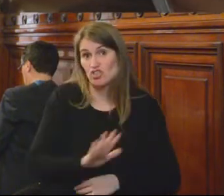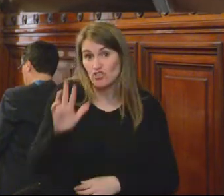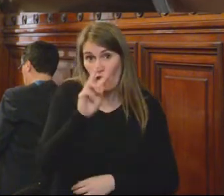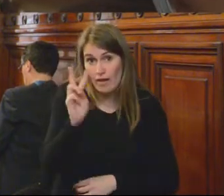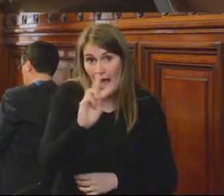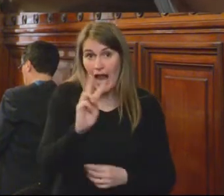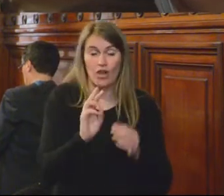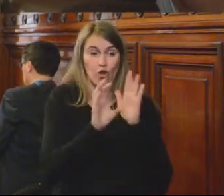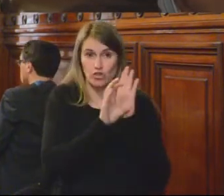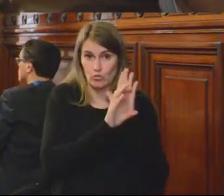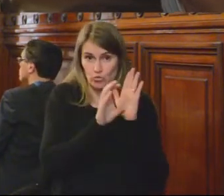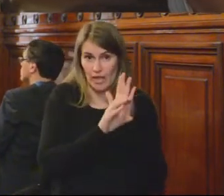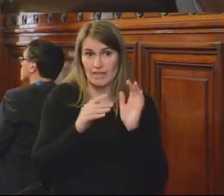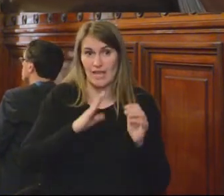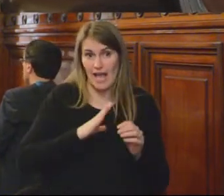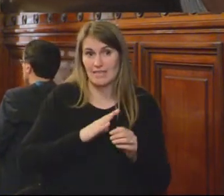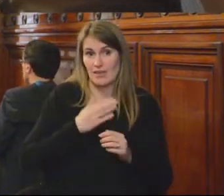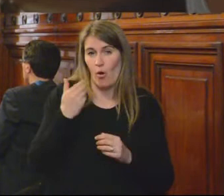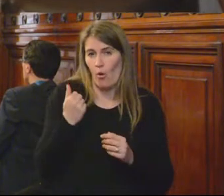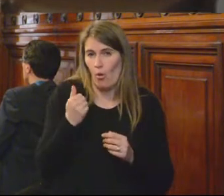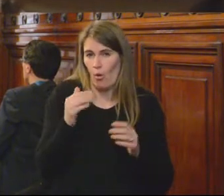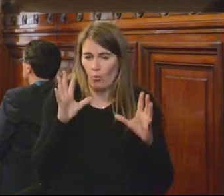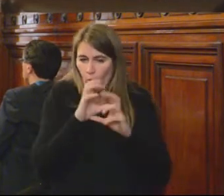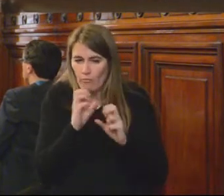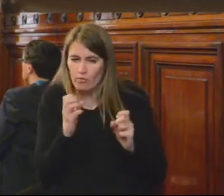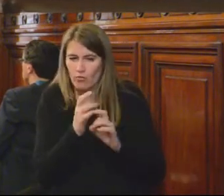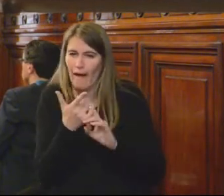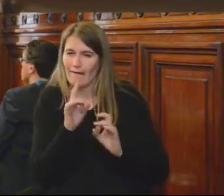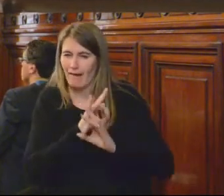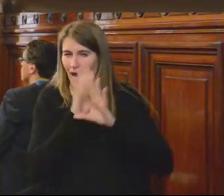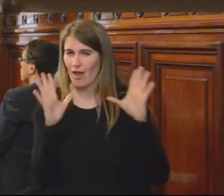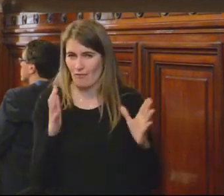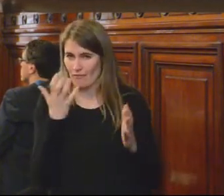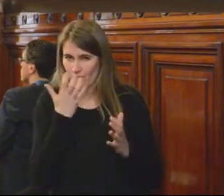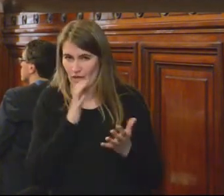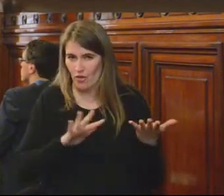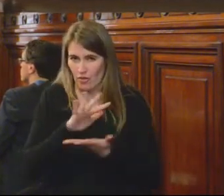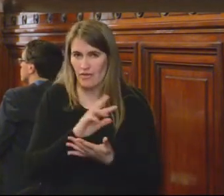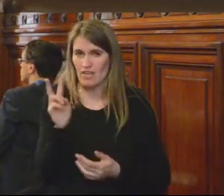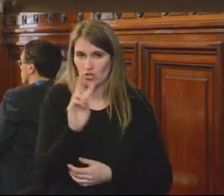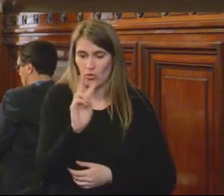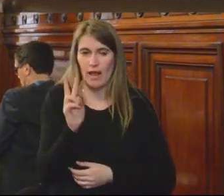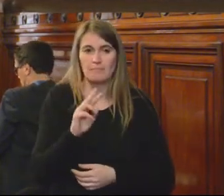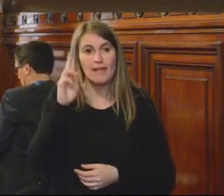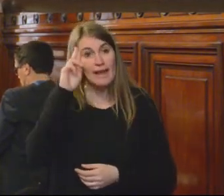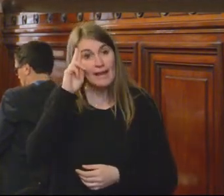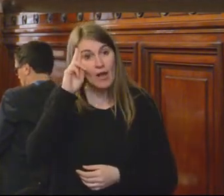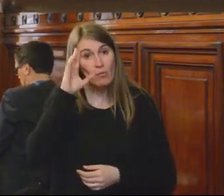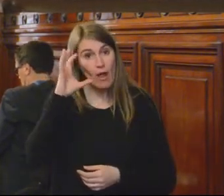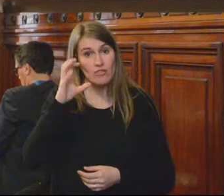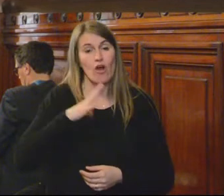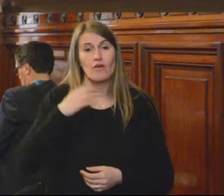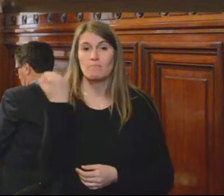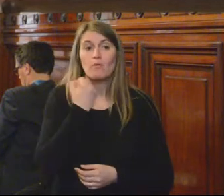adentramos en un capítulo muy histórico, muy oscuro de la historia de Venezuela. Recordamos, y sí es importante saber